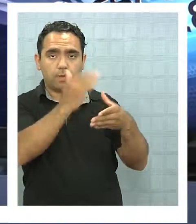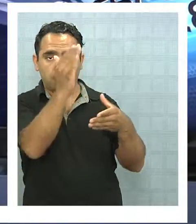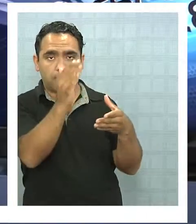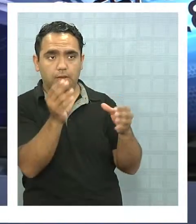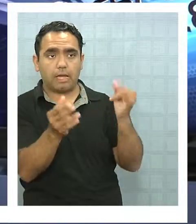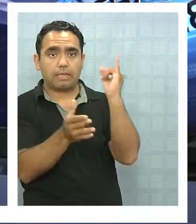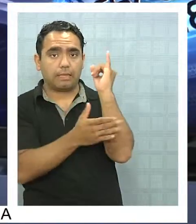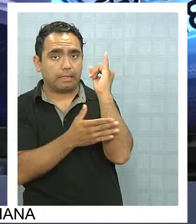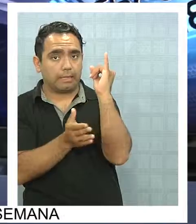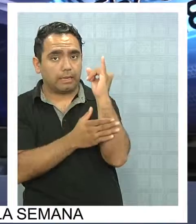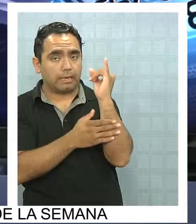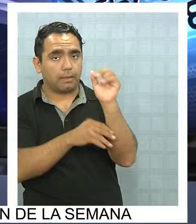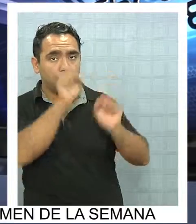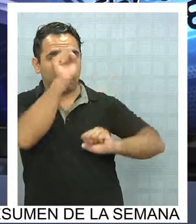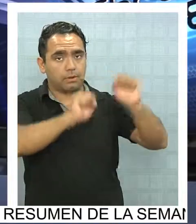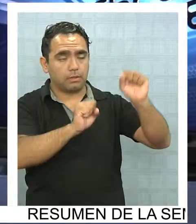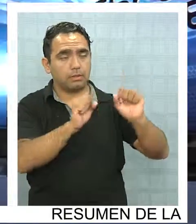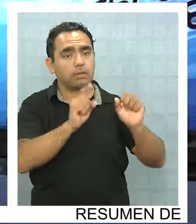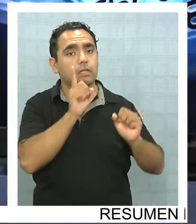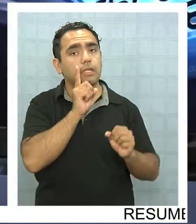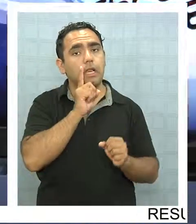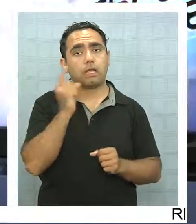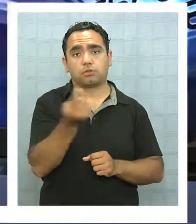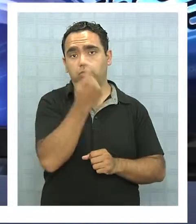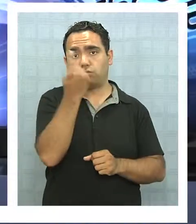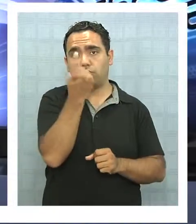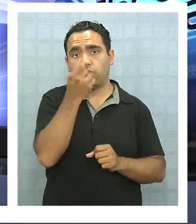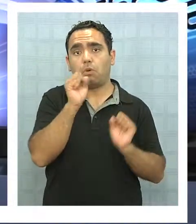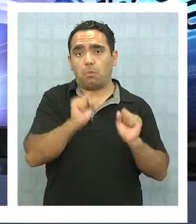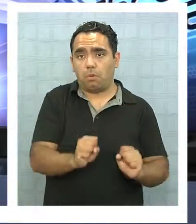partido en el país tiene el poder por sí solo de